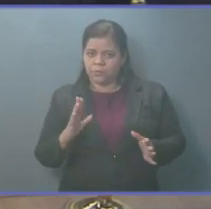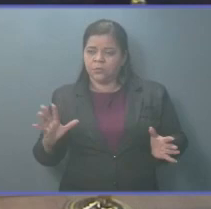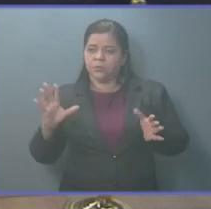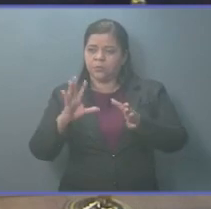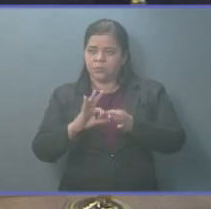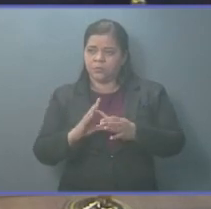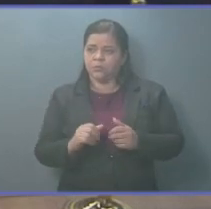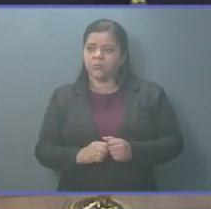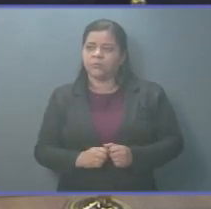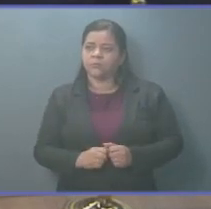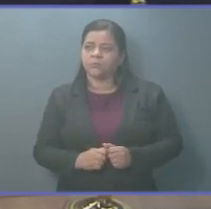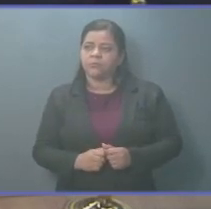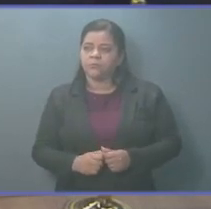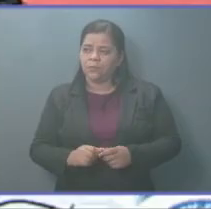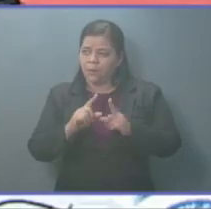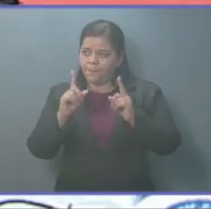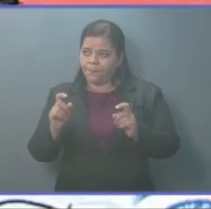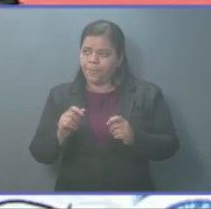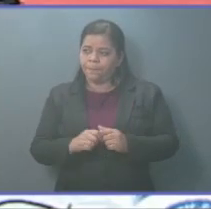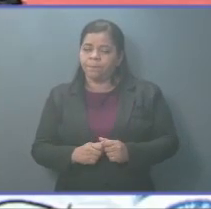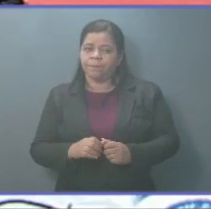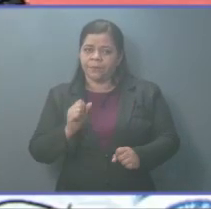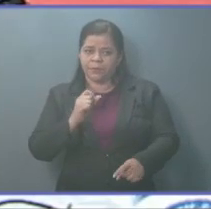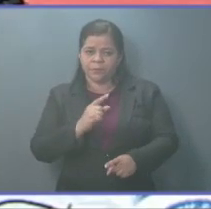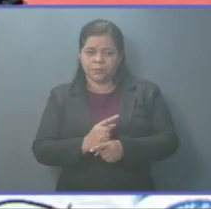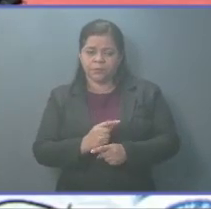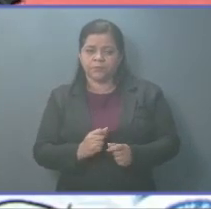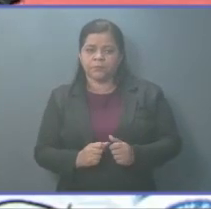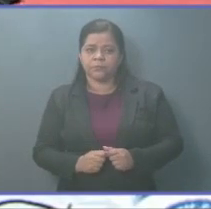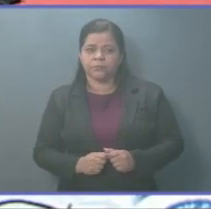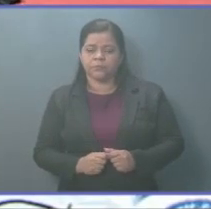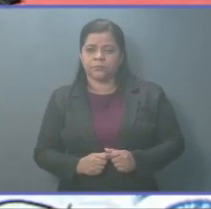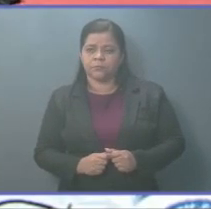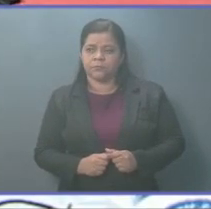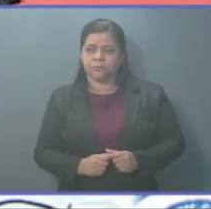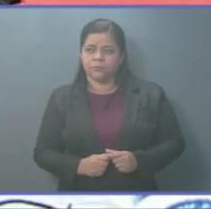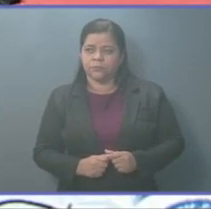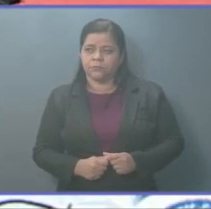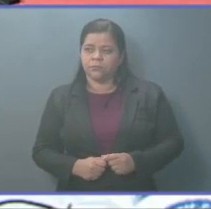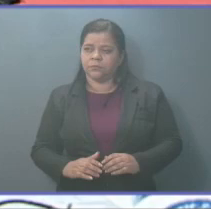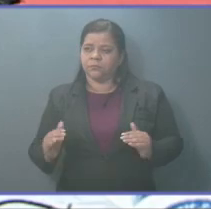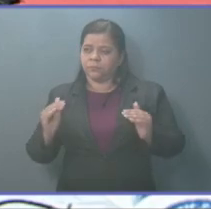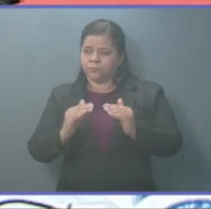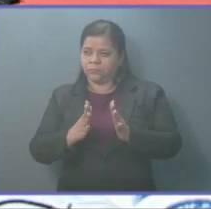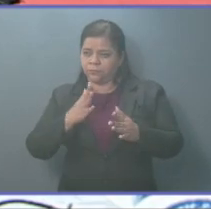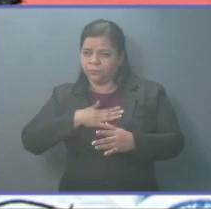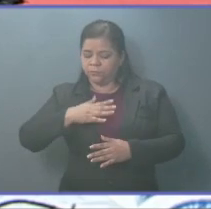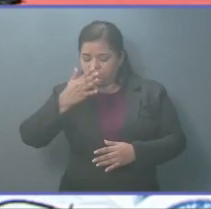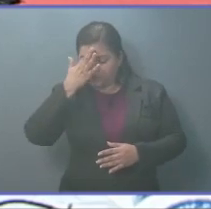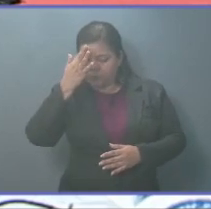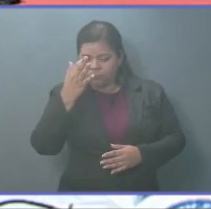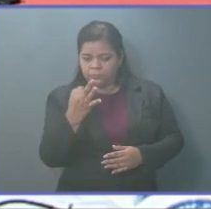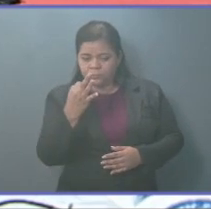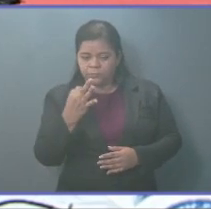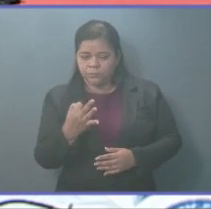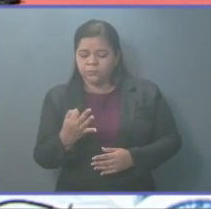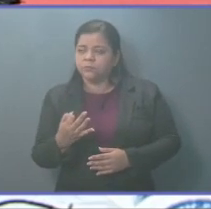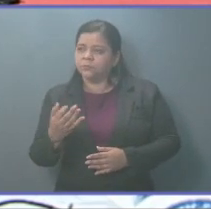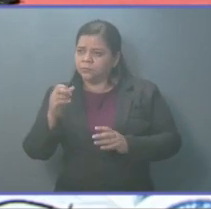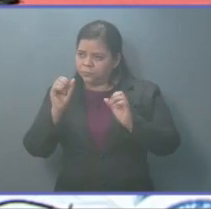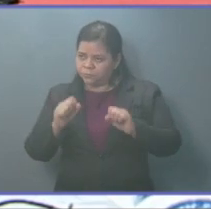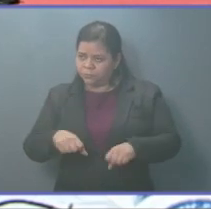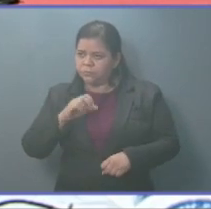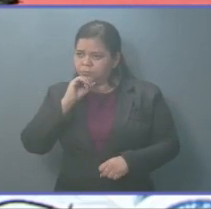específicamente, hay una pregunta al respecto, y yo digo que se la puedo